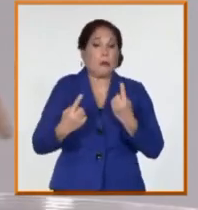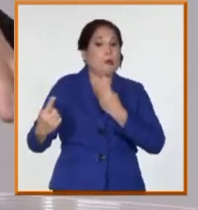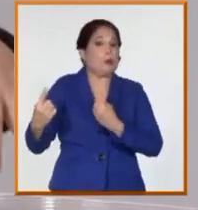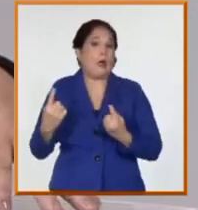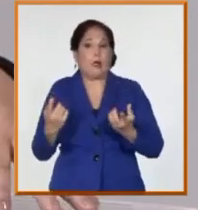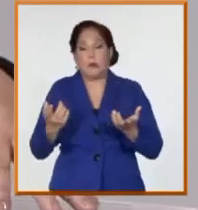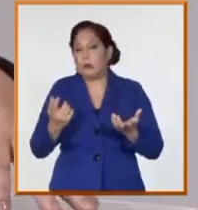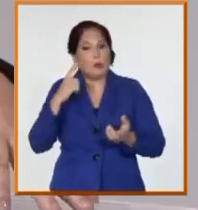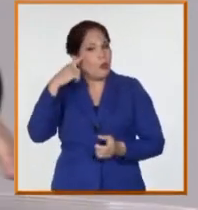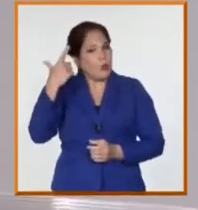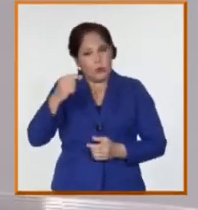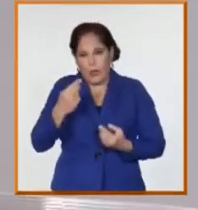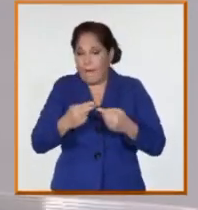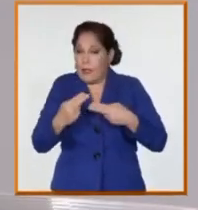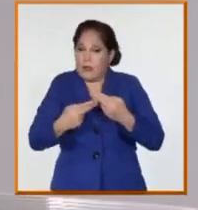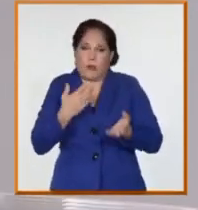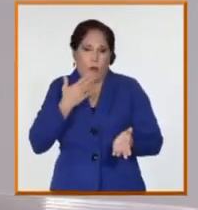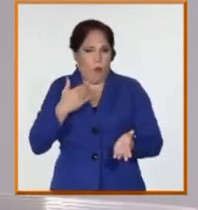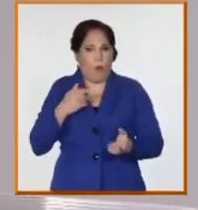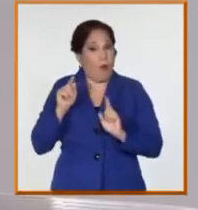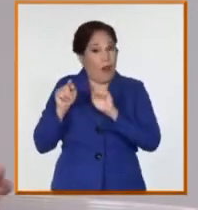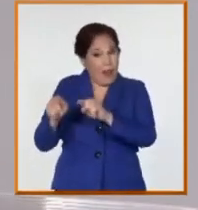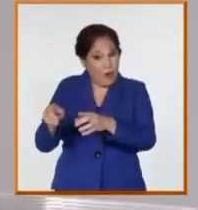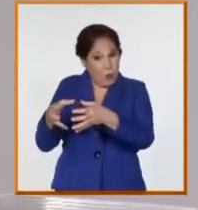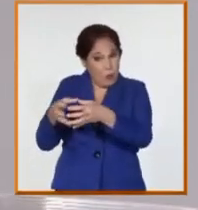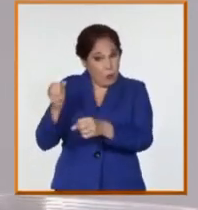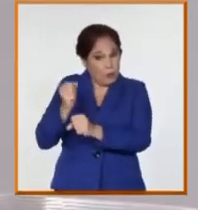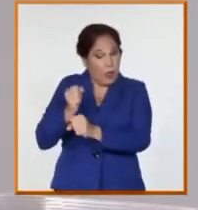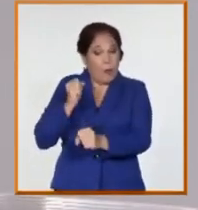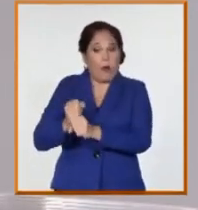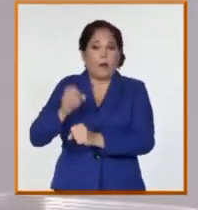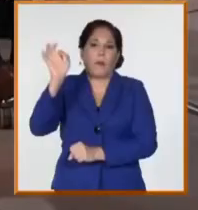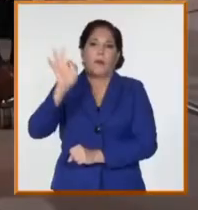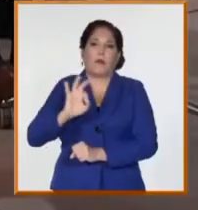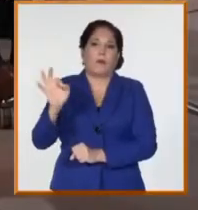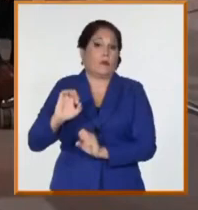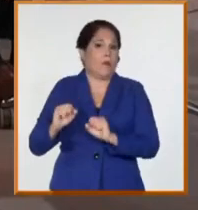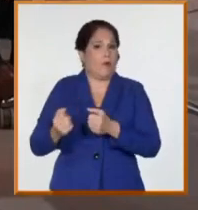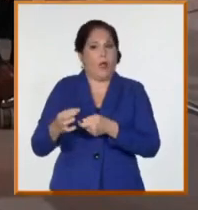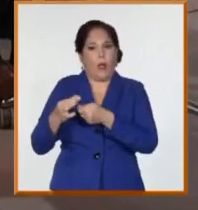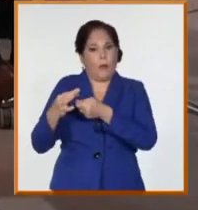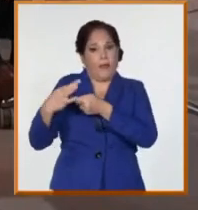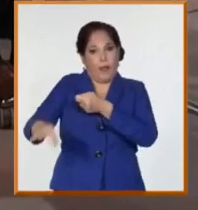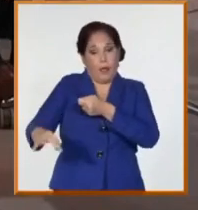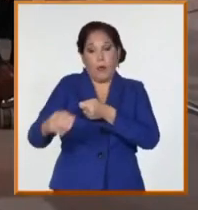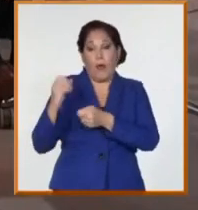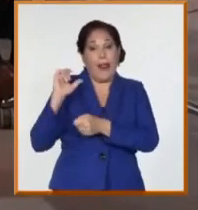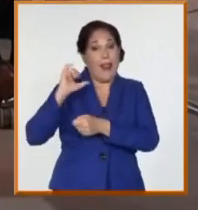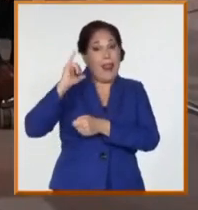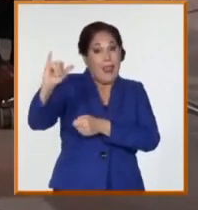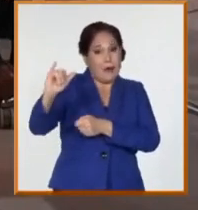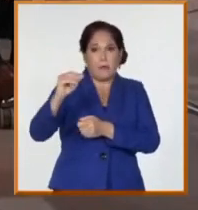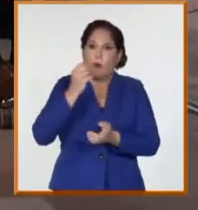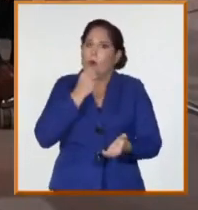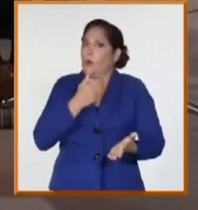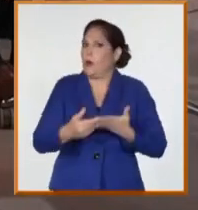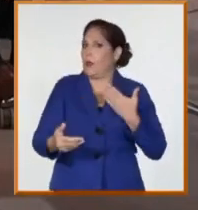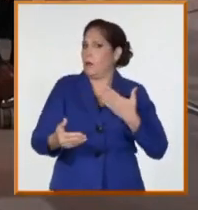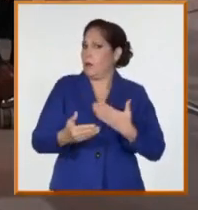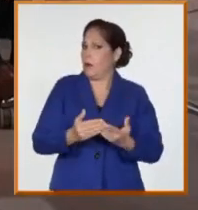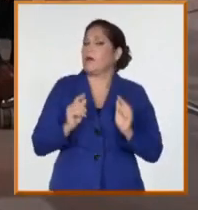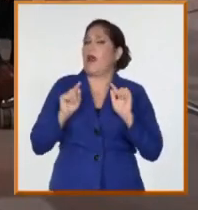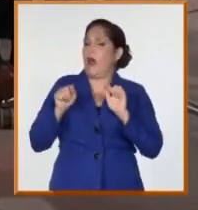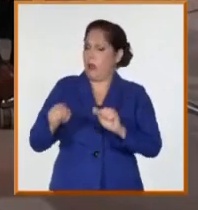de su salario de todos los ingresos que reciben algún por ciento que tenía que recibir porque él también Aunque vive alejado de los municipios